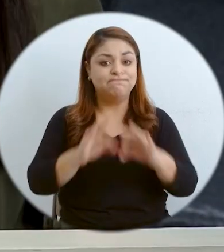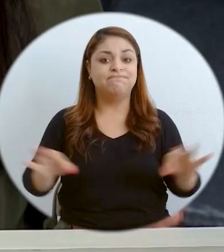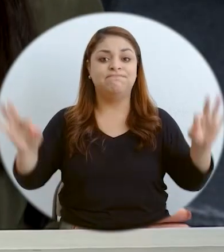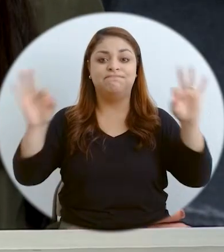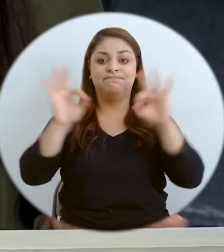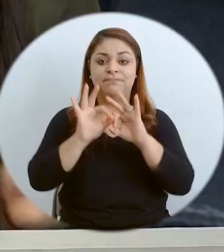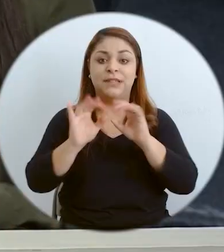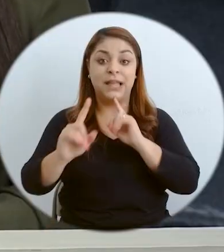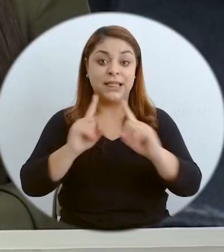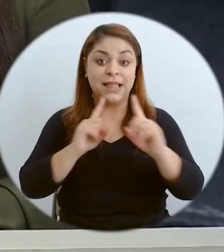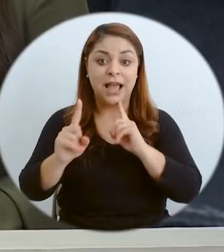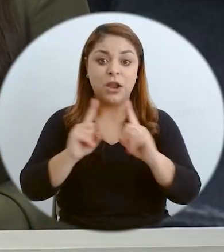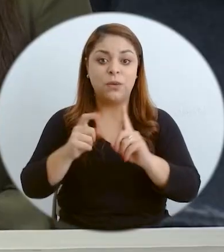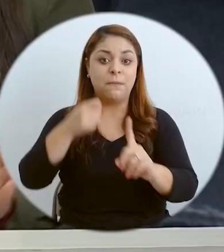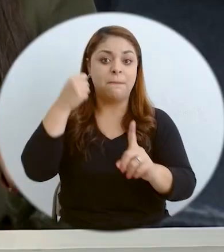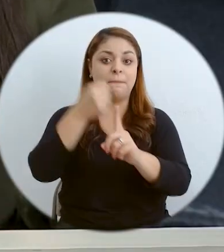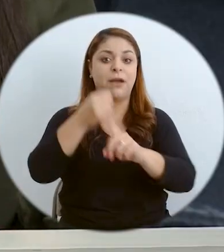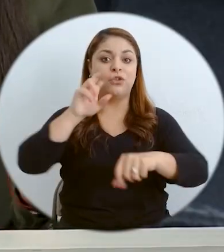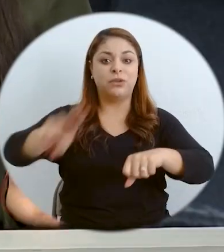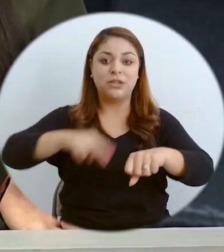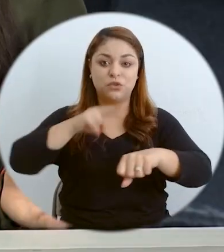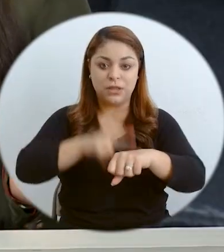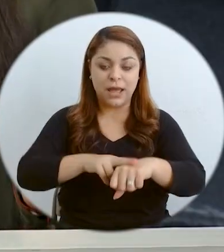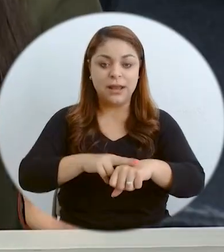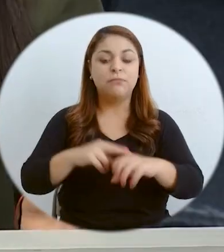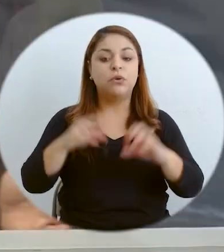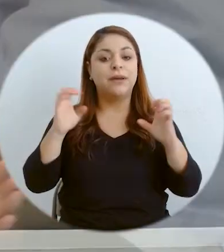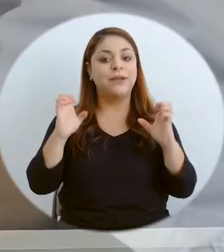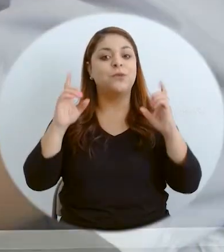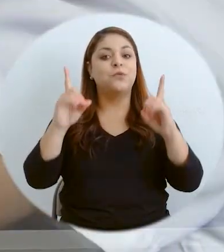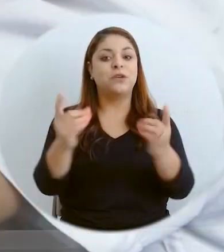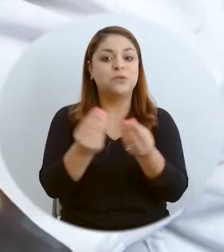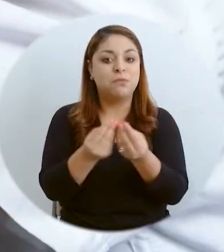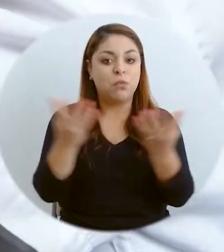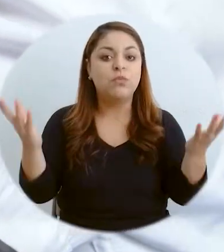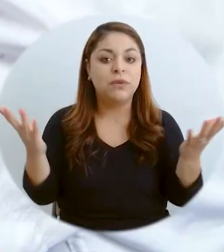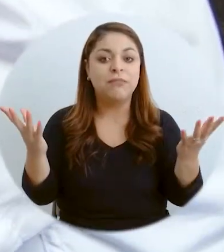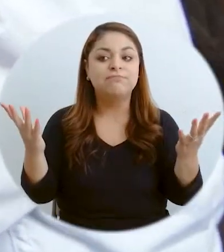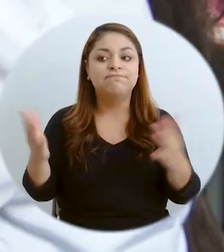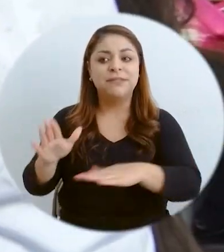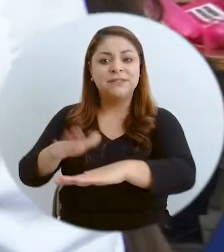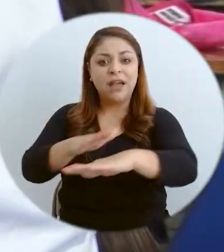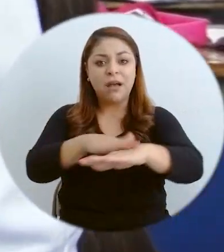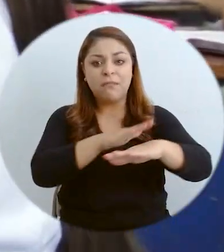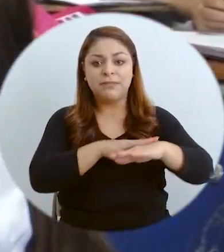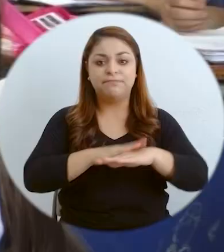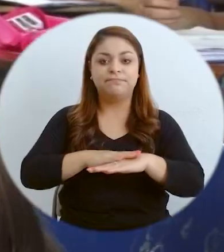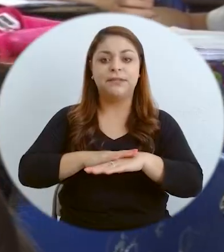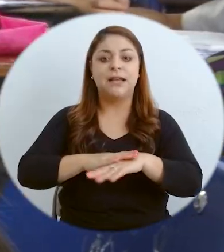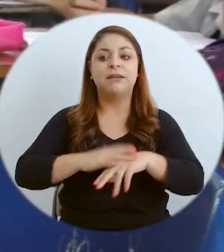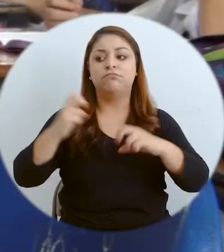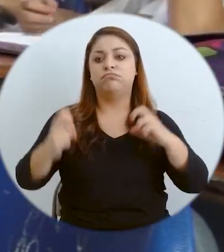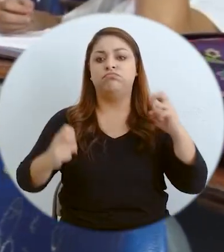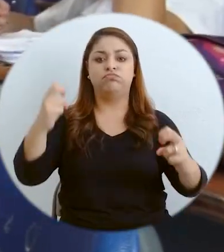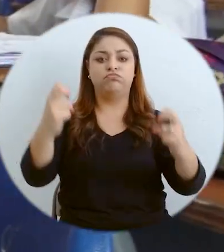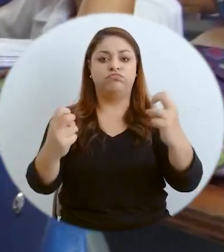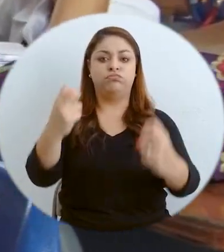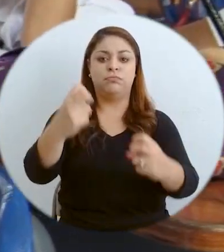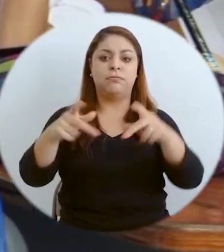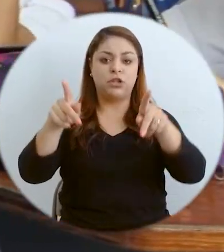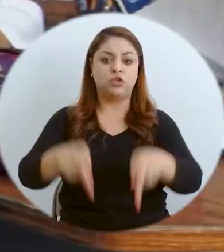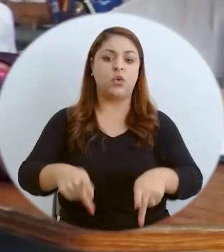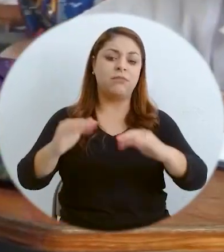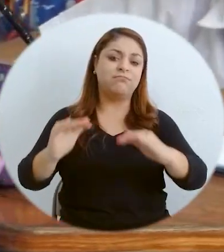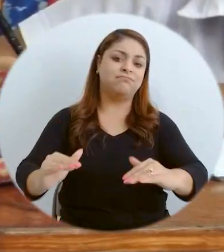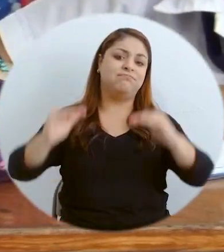y es que el diálogo y el Pacto Nacional por la Educación Pública llama a sentarnos con personeros de alto nivel para que